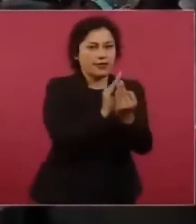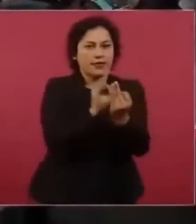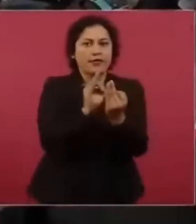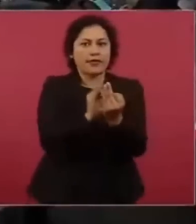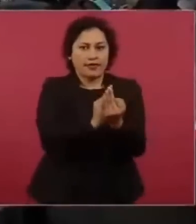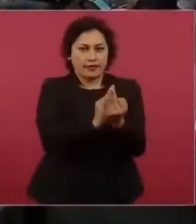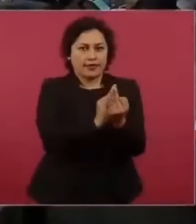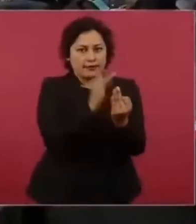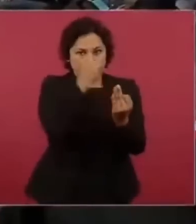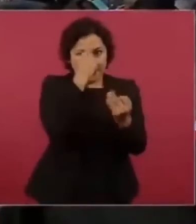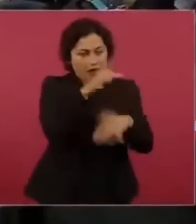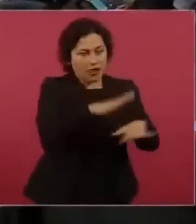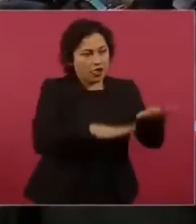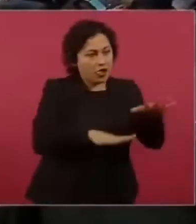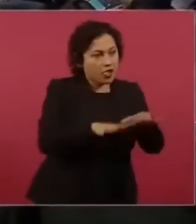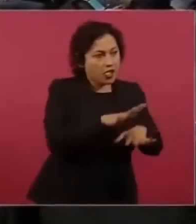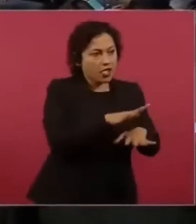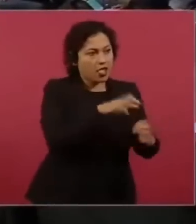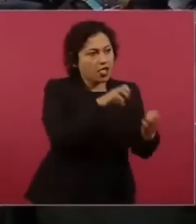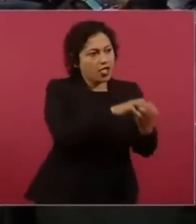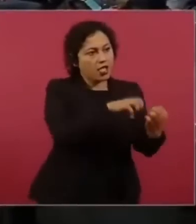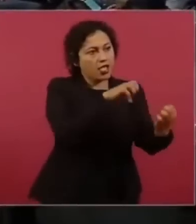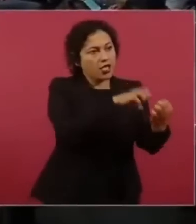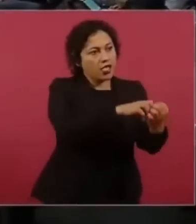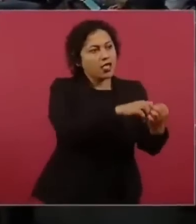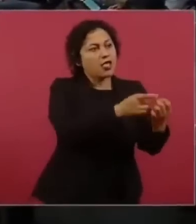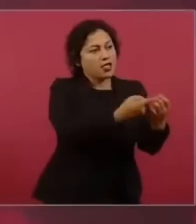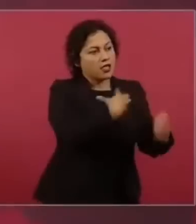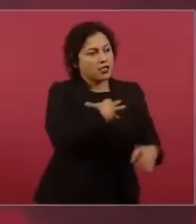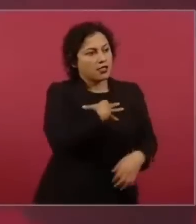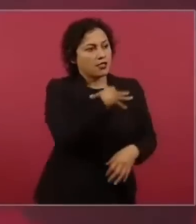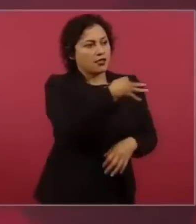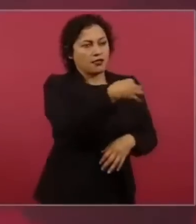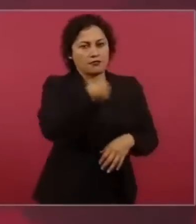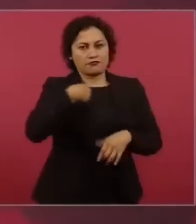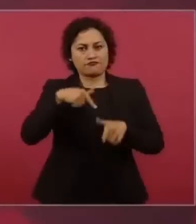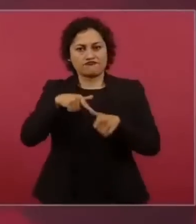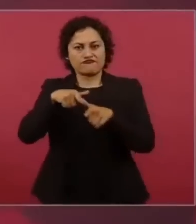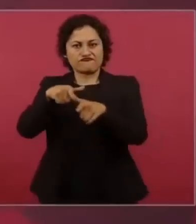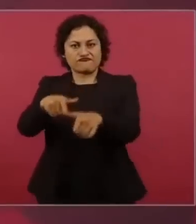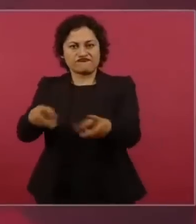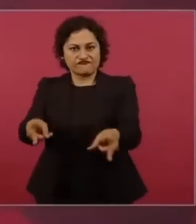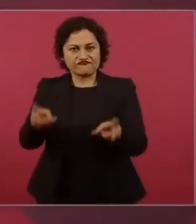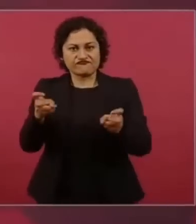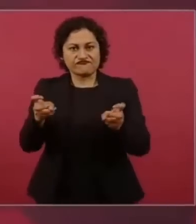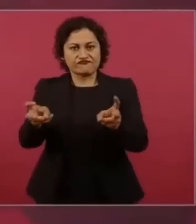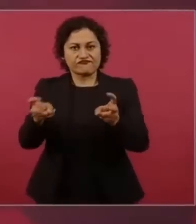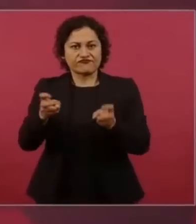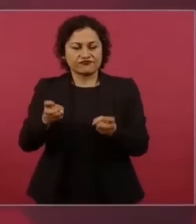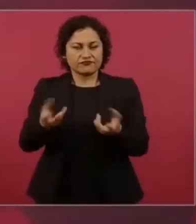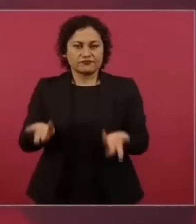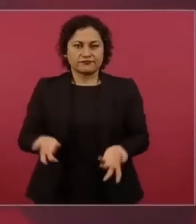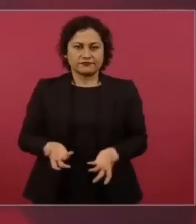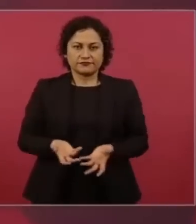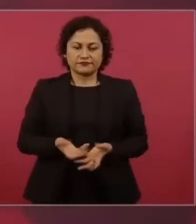de saqueo, de robo, de bandidaje oficial.